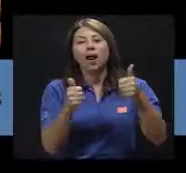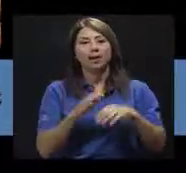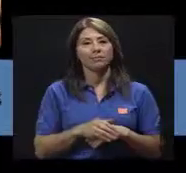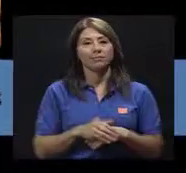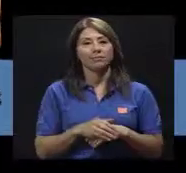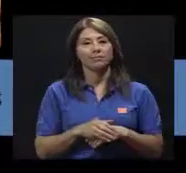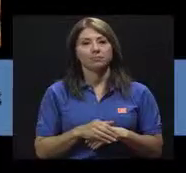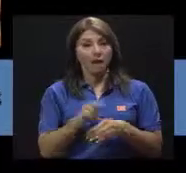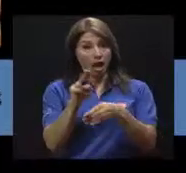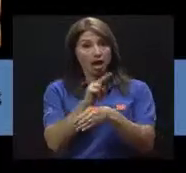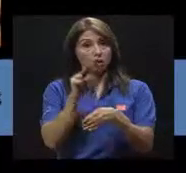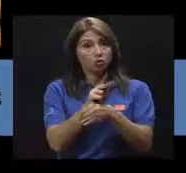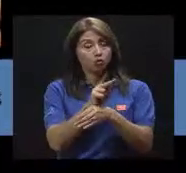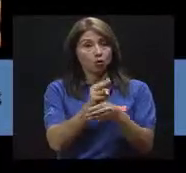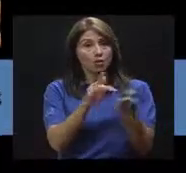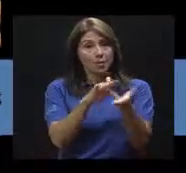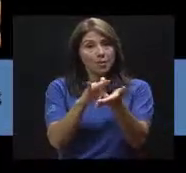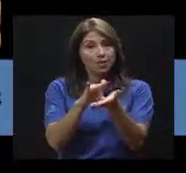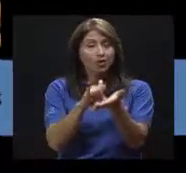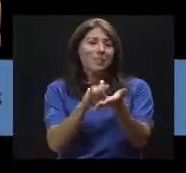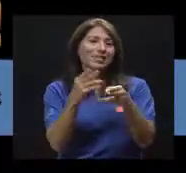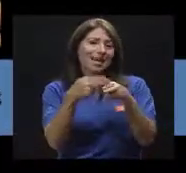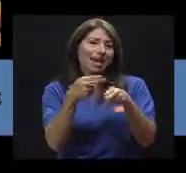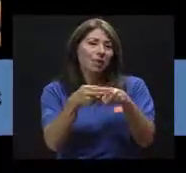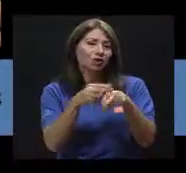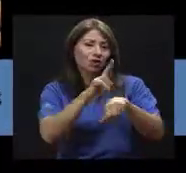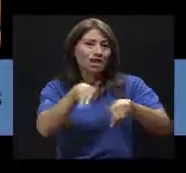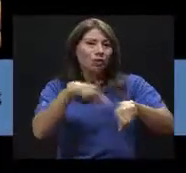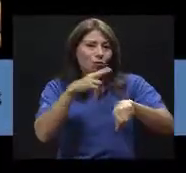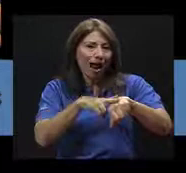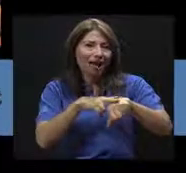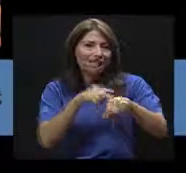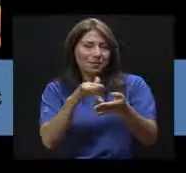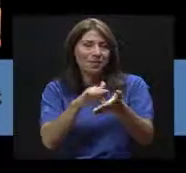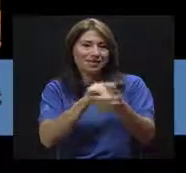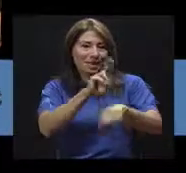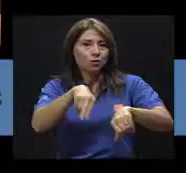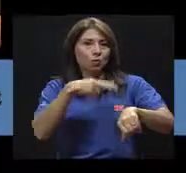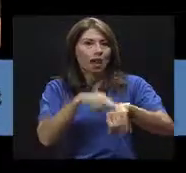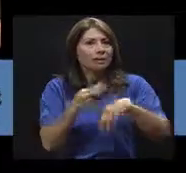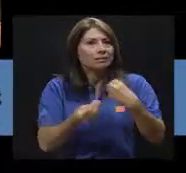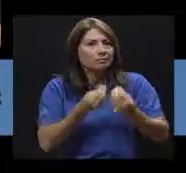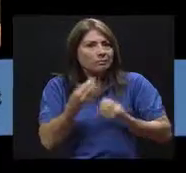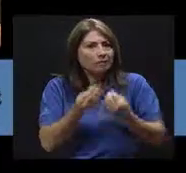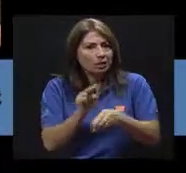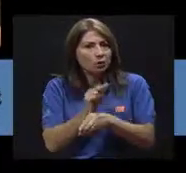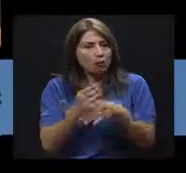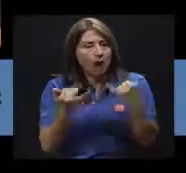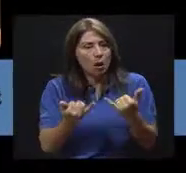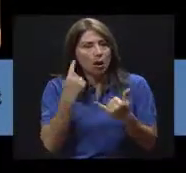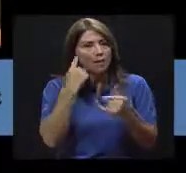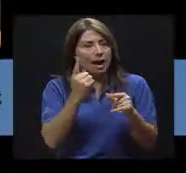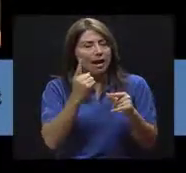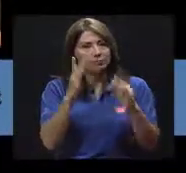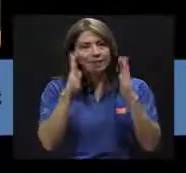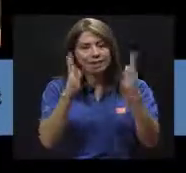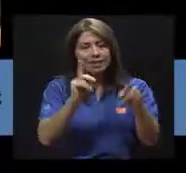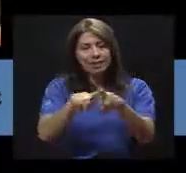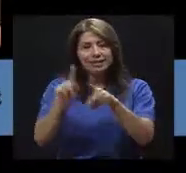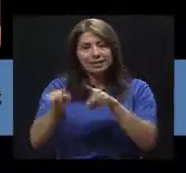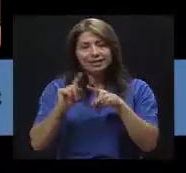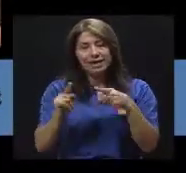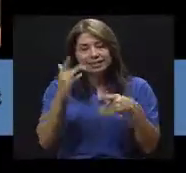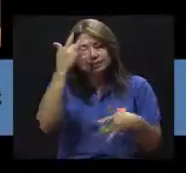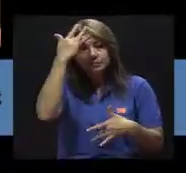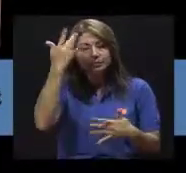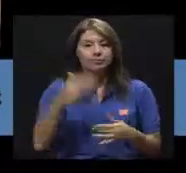uso realmente de los productos llamados productos naturales que se usan tanto en este momento para diversas